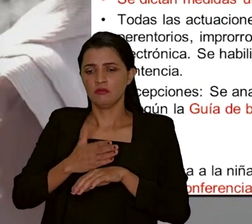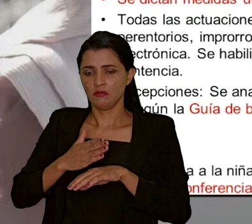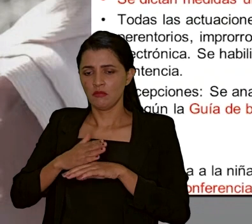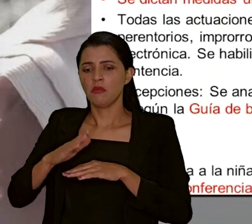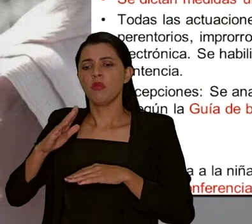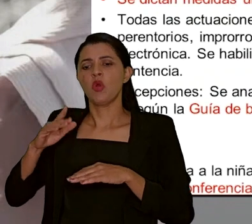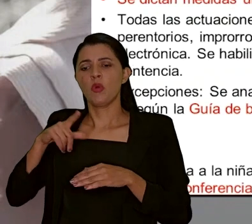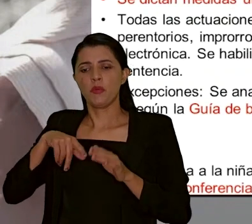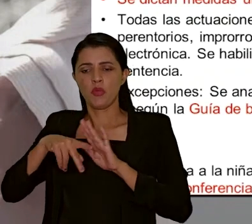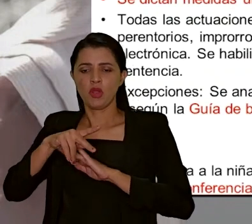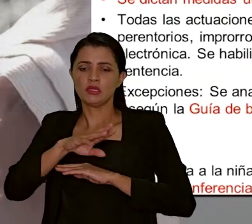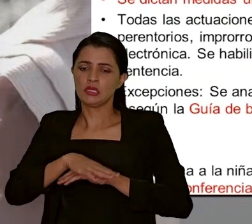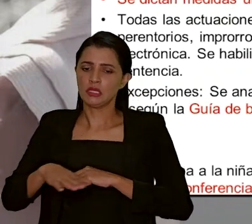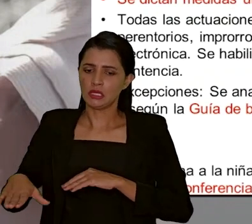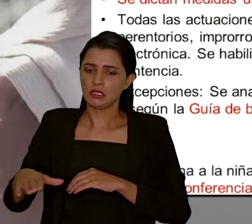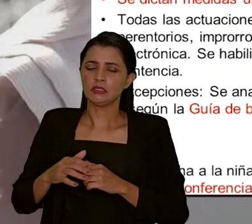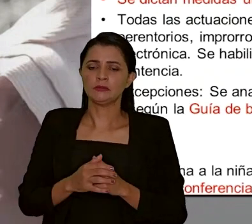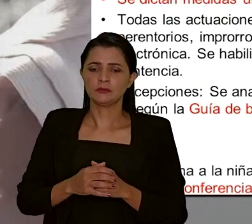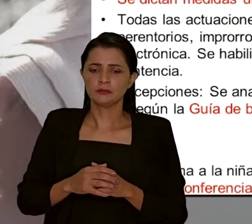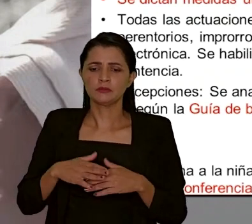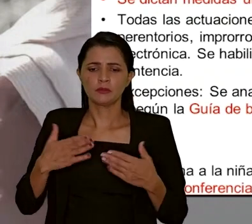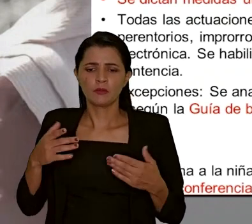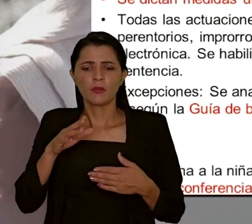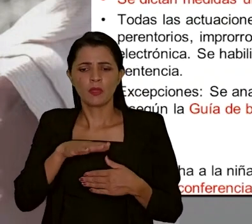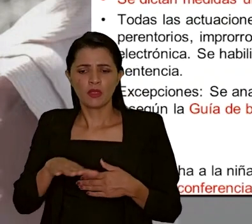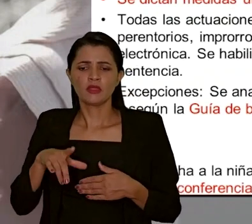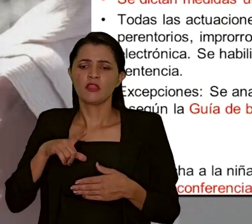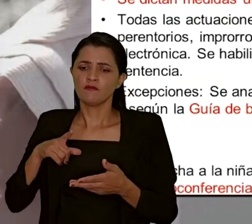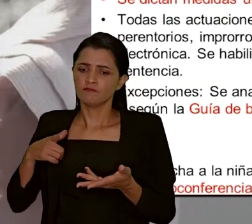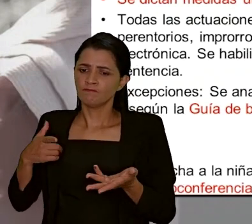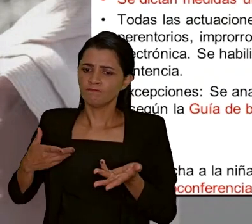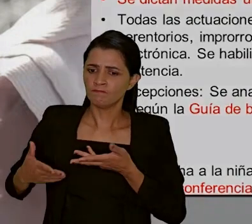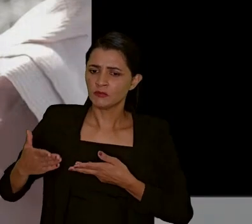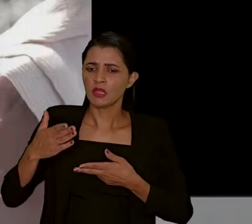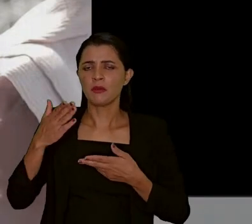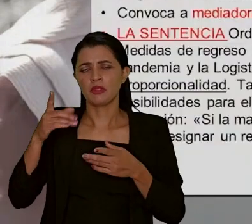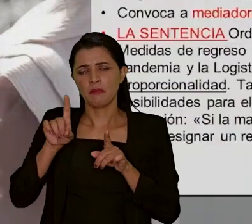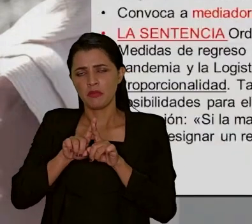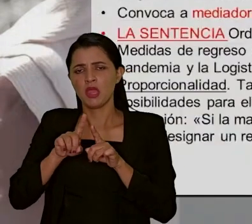la niña con la intervención de una psicóloga y por videoconferencia.